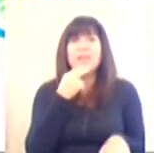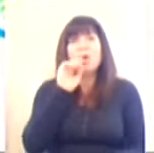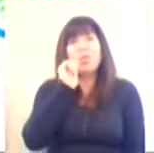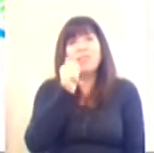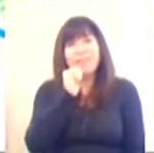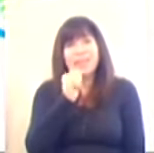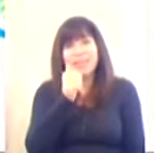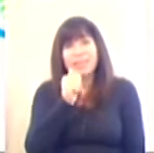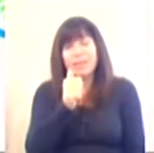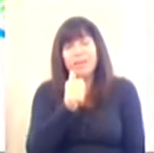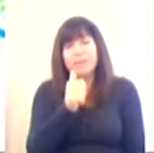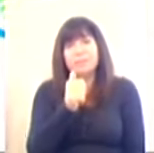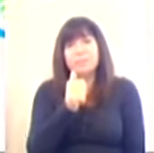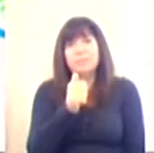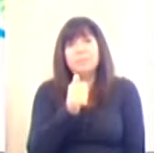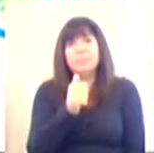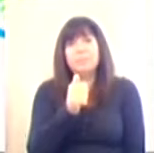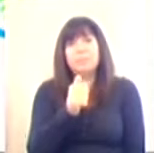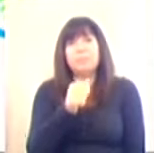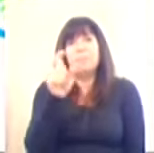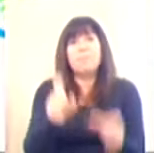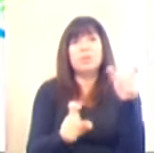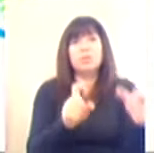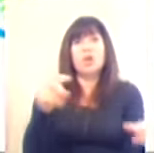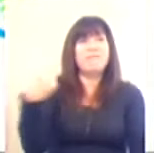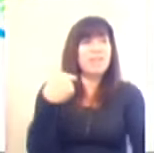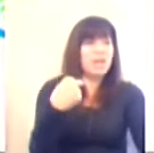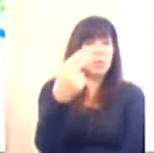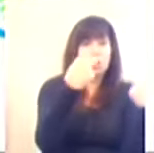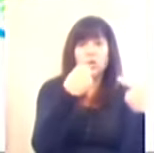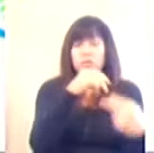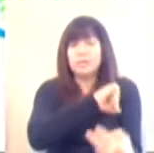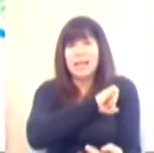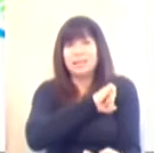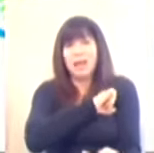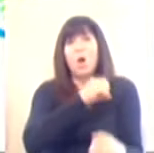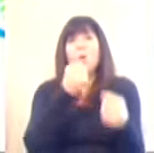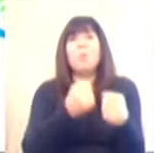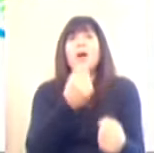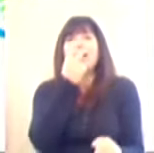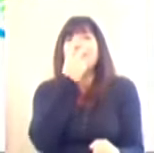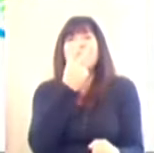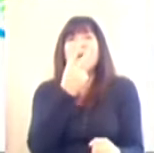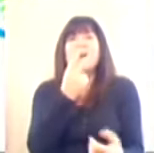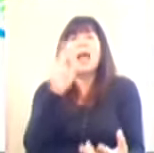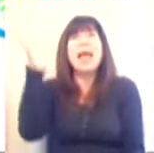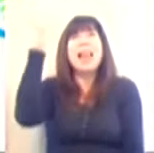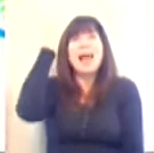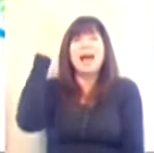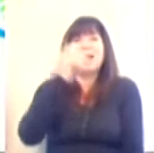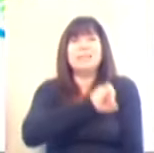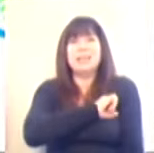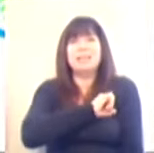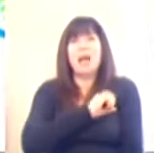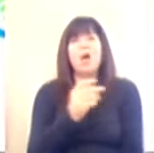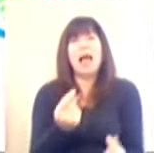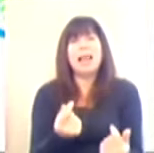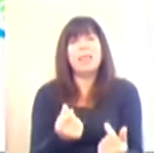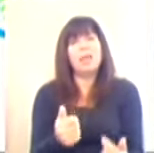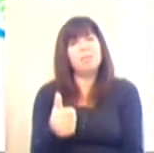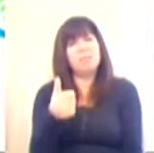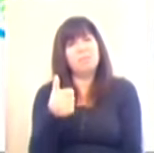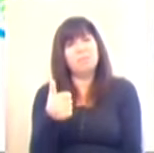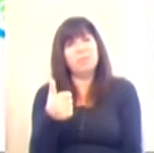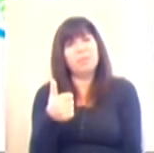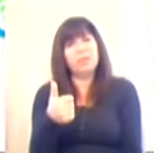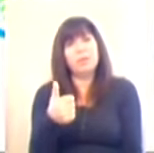día. Aquellos que nos están viendo hoy día, que están en Santiago, podrán ver que el aire en Santiago hoy día está de muy buena calidad.